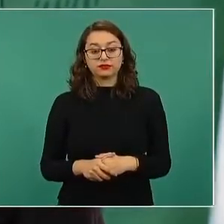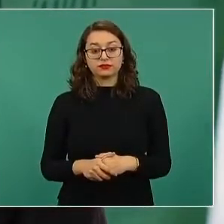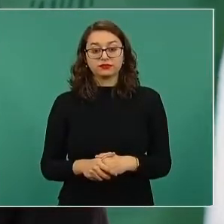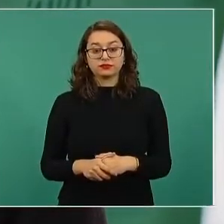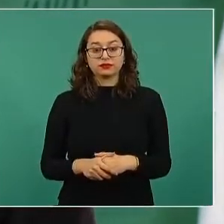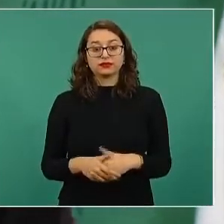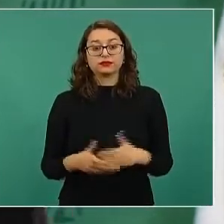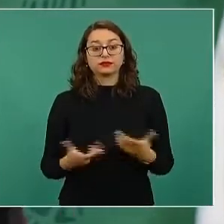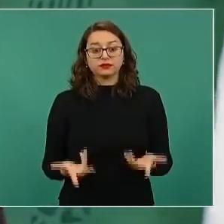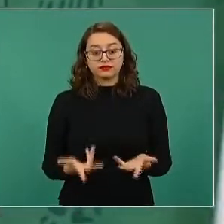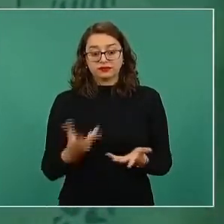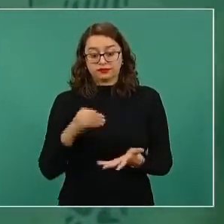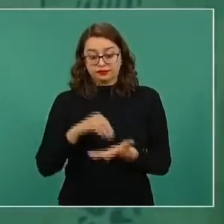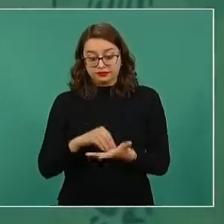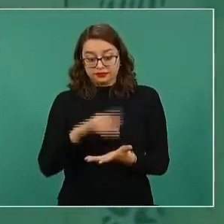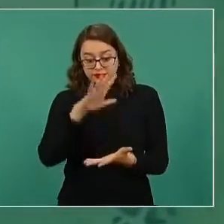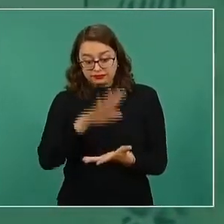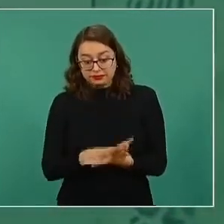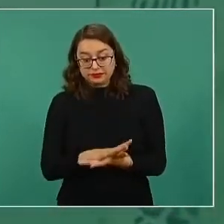sea vinculante